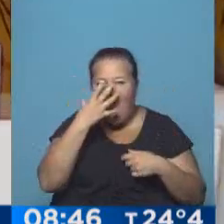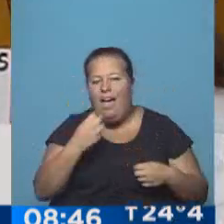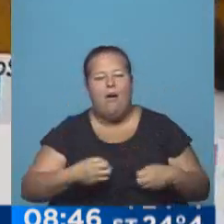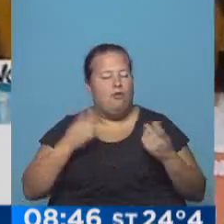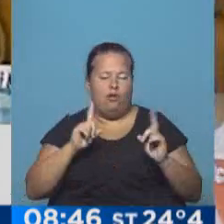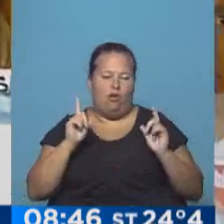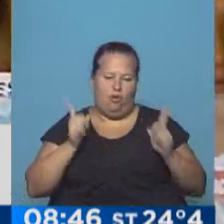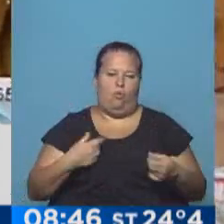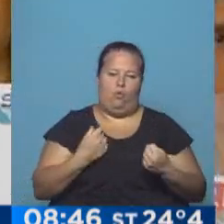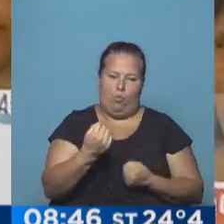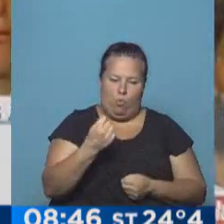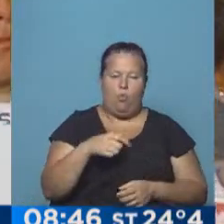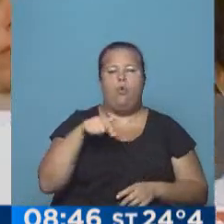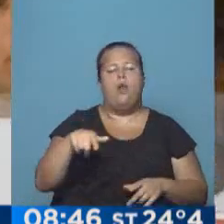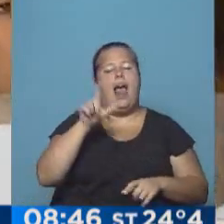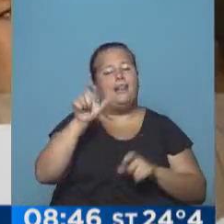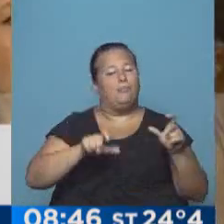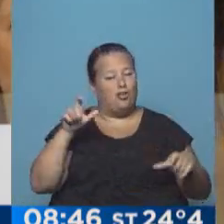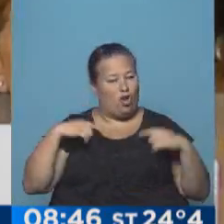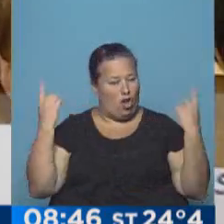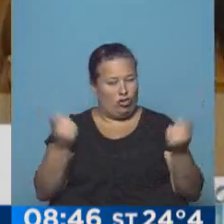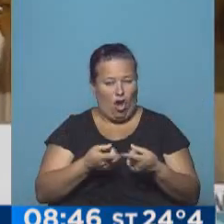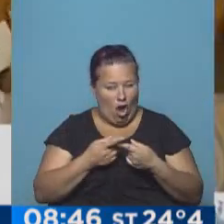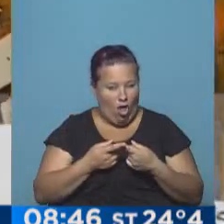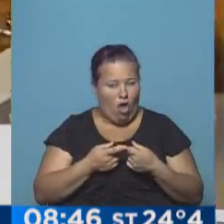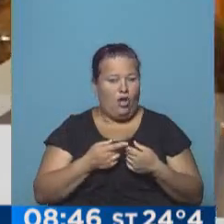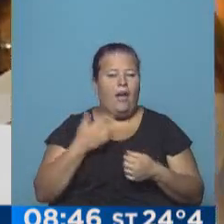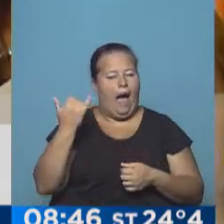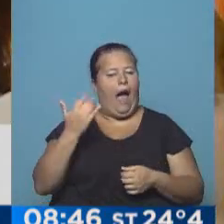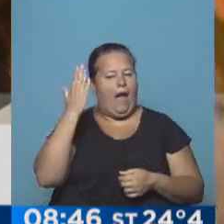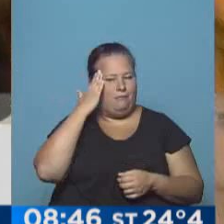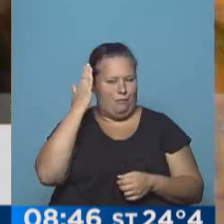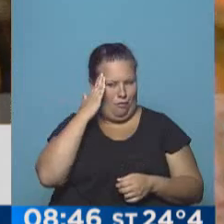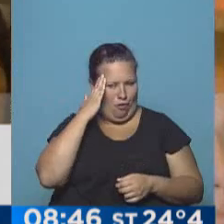emotividad. La humanidad entera tiene memoria.